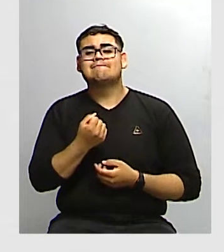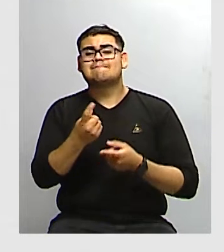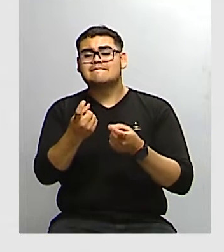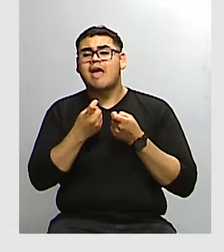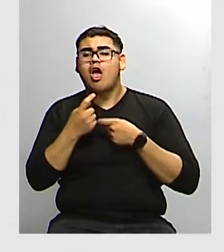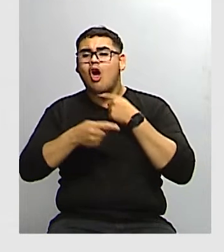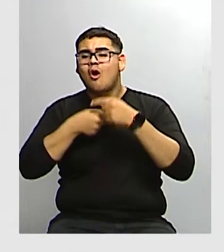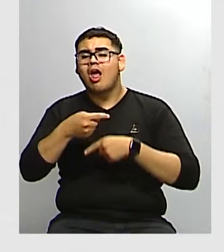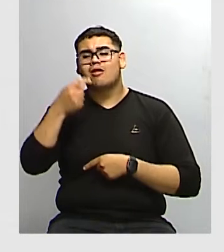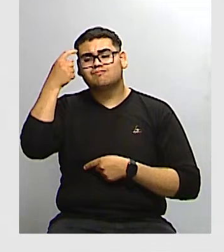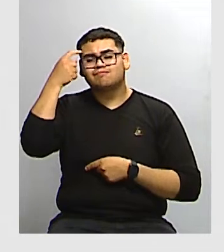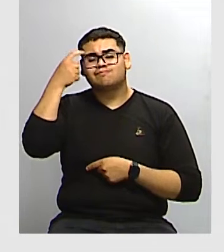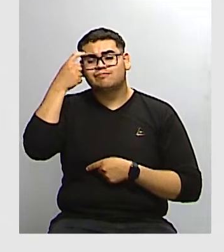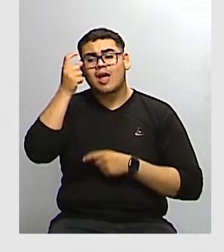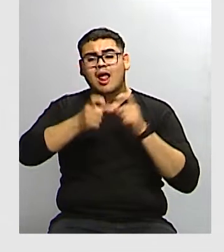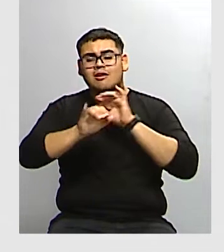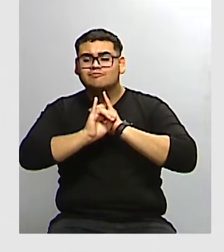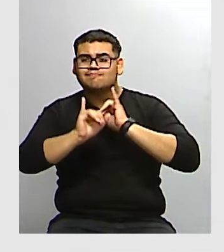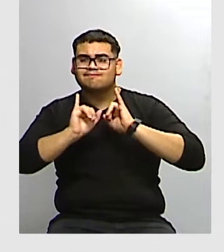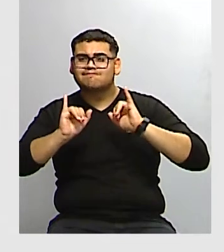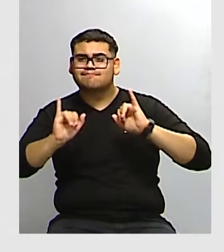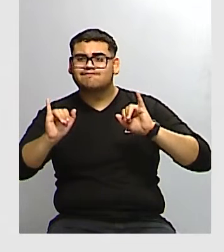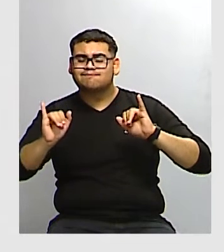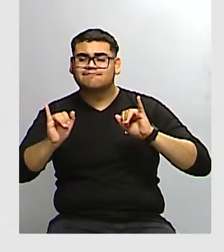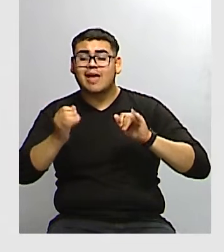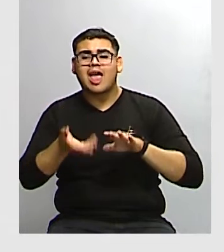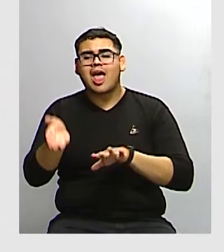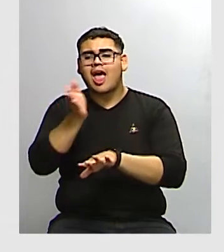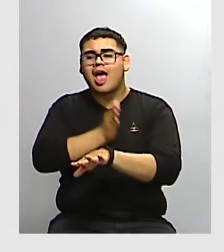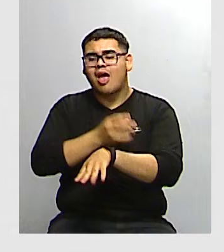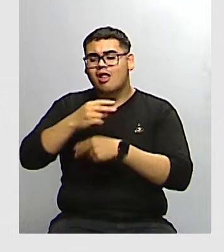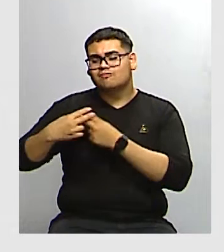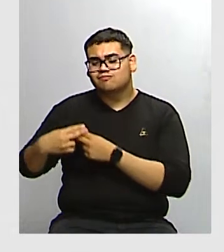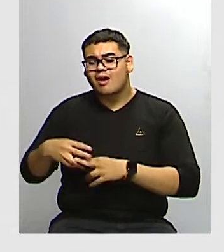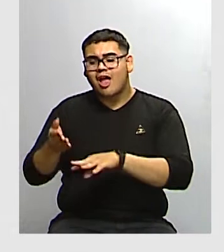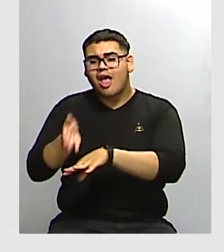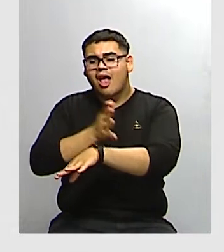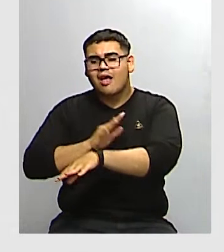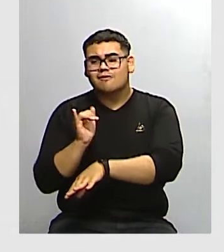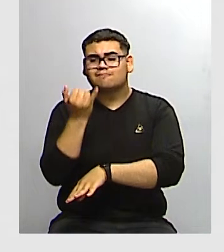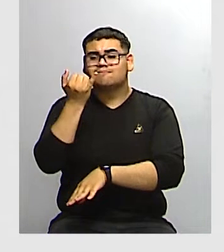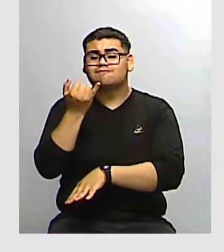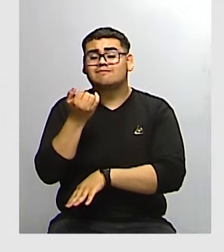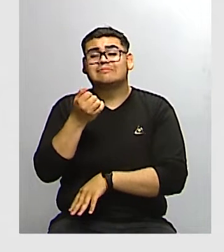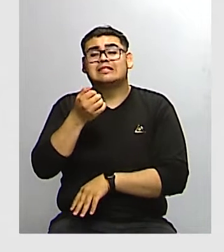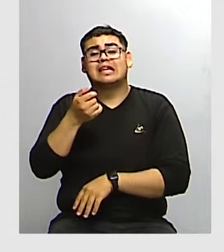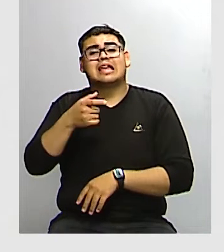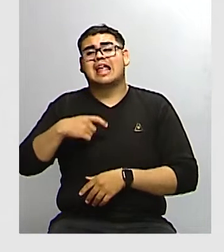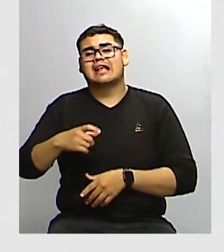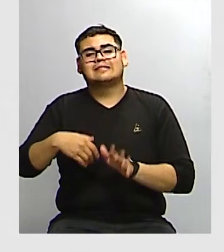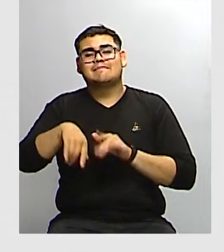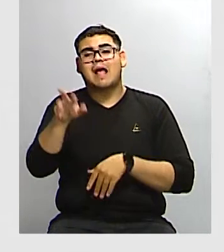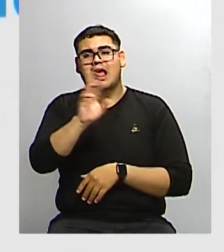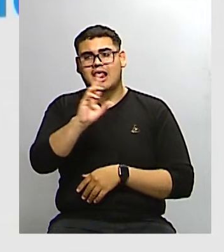necesita detectar precozmente. Lamentablemente cada vez son más las mujeres que transitan, es el cáncer más común en las mujeres,